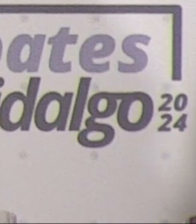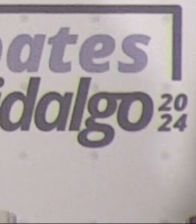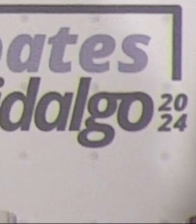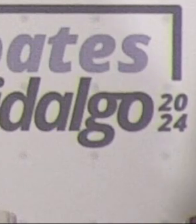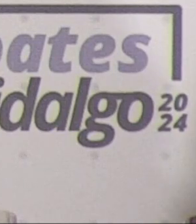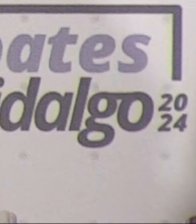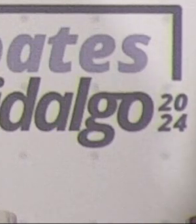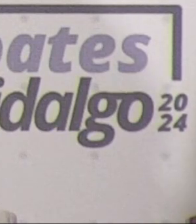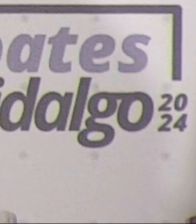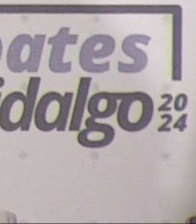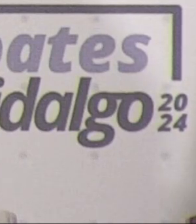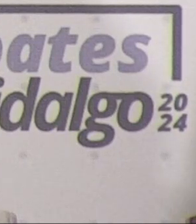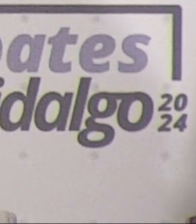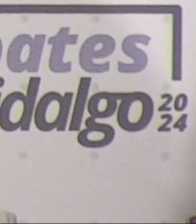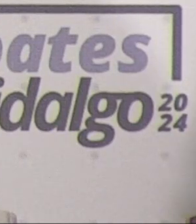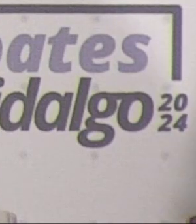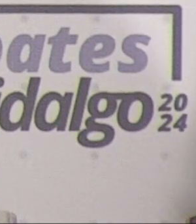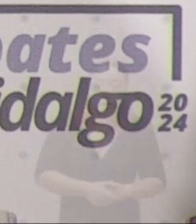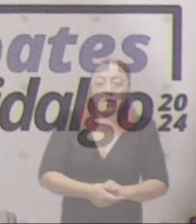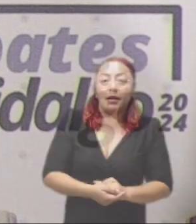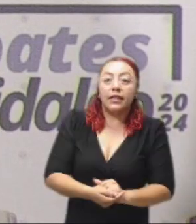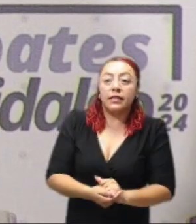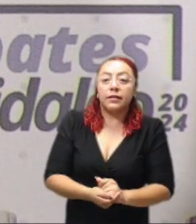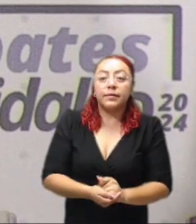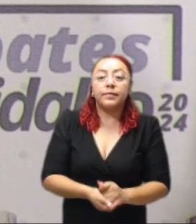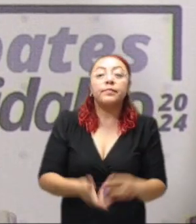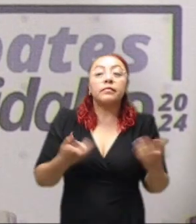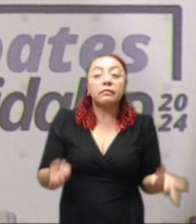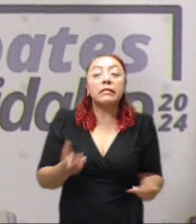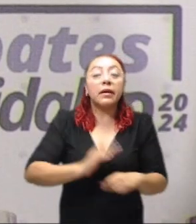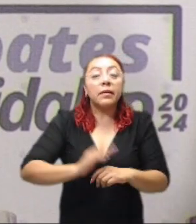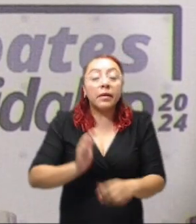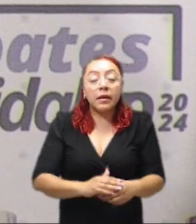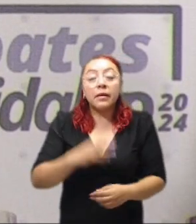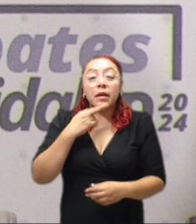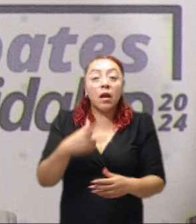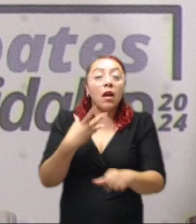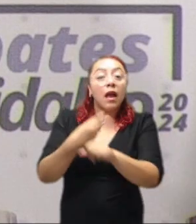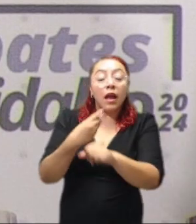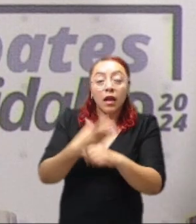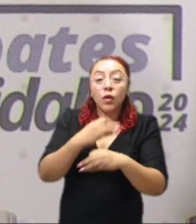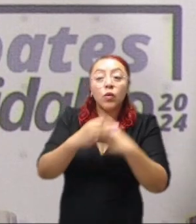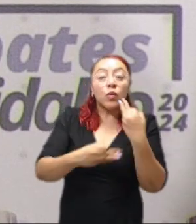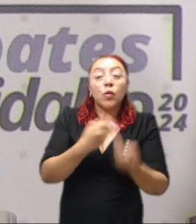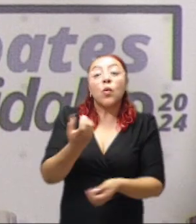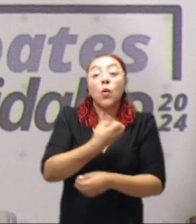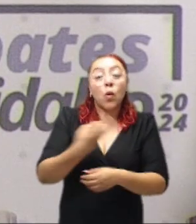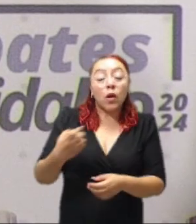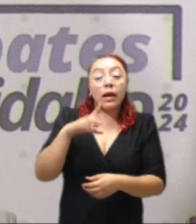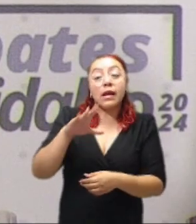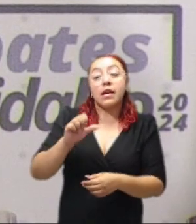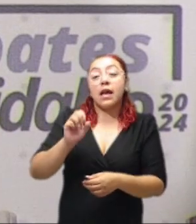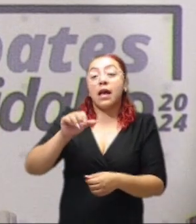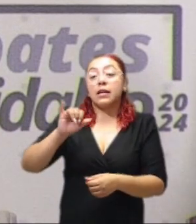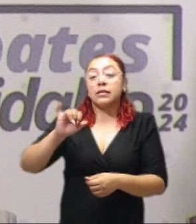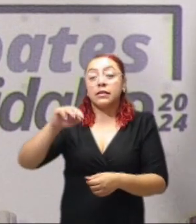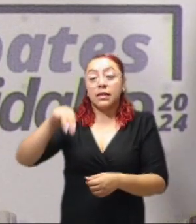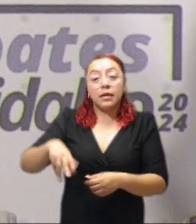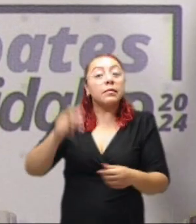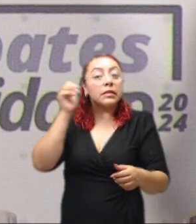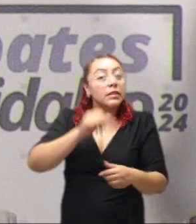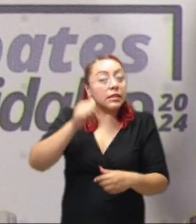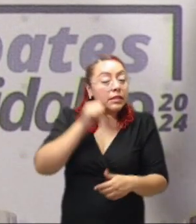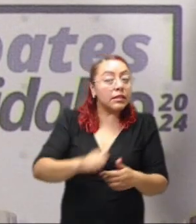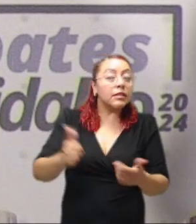tenemos que eficientar la administración de casim eso es lo más importante siempre hemos estado en la lucha de defensa por el